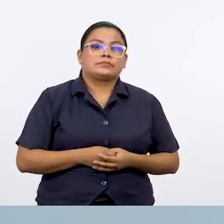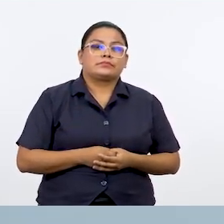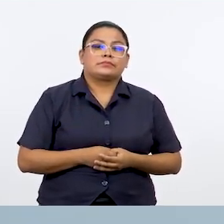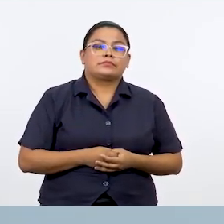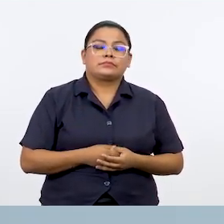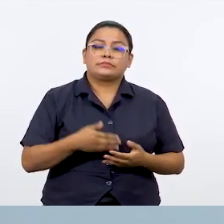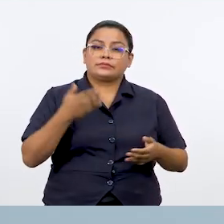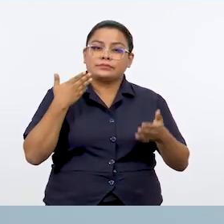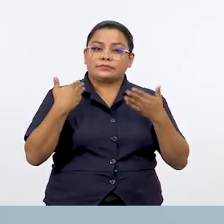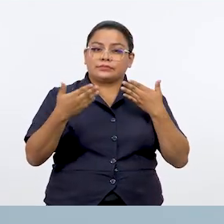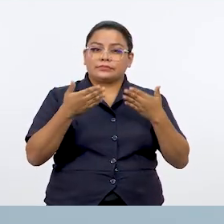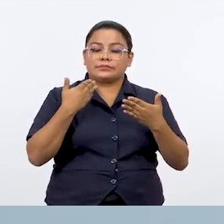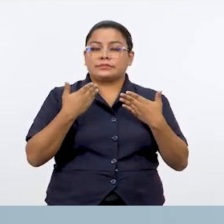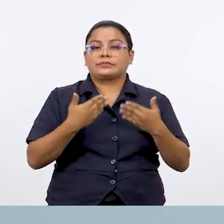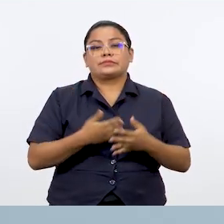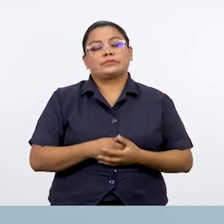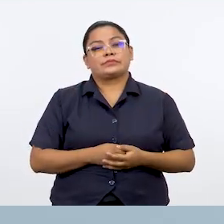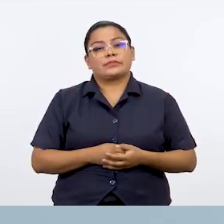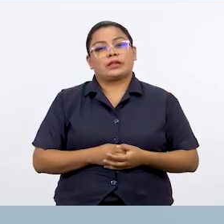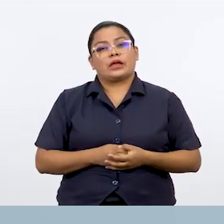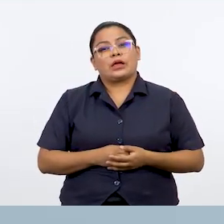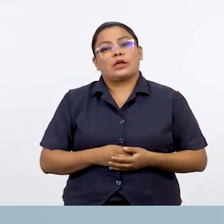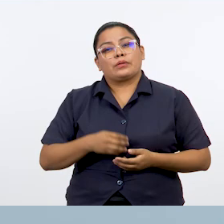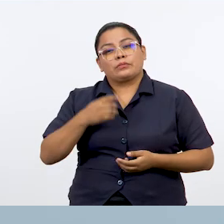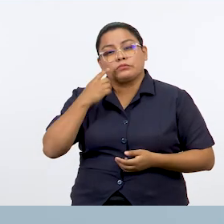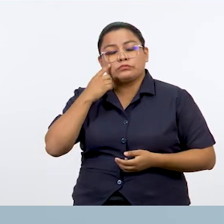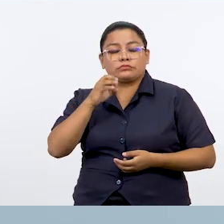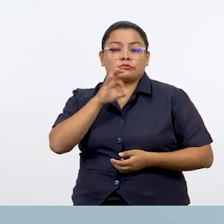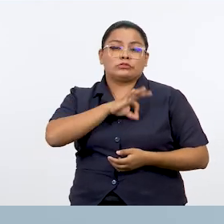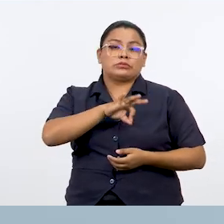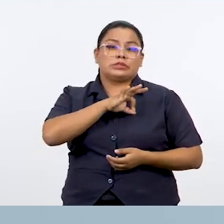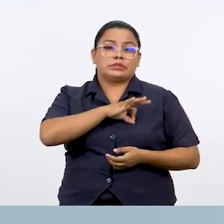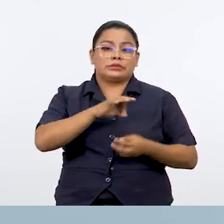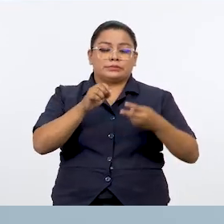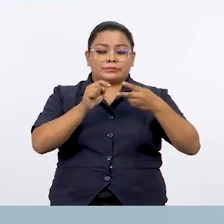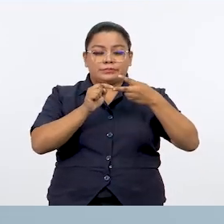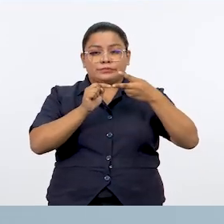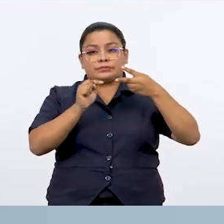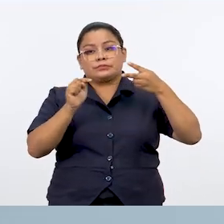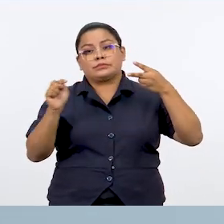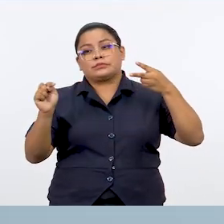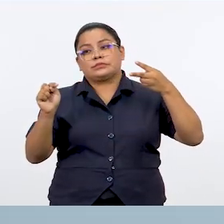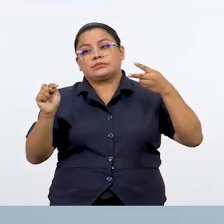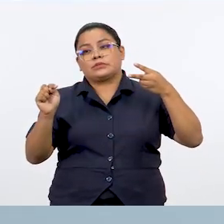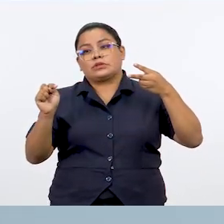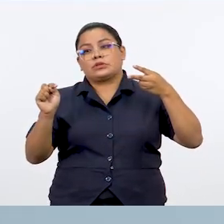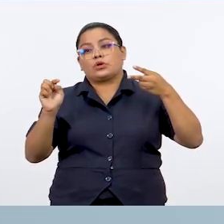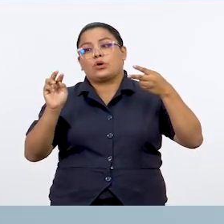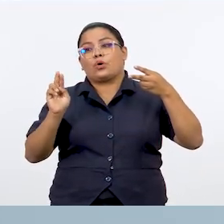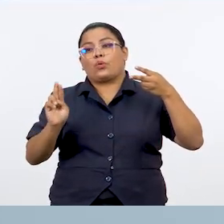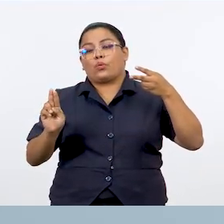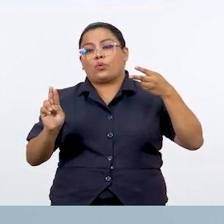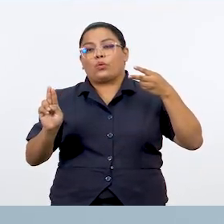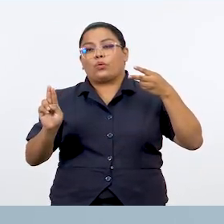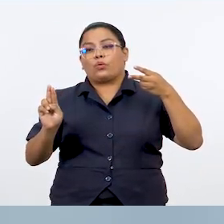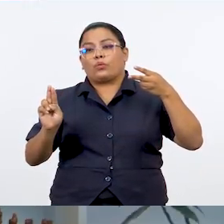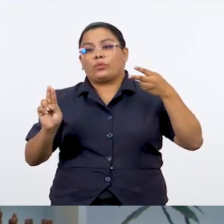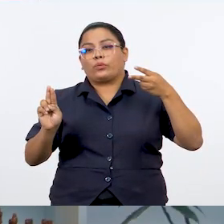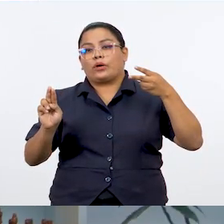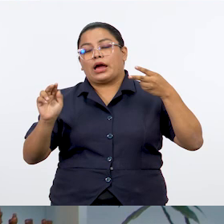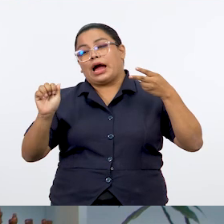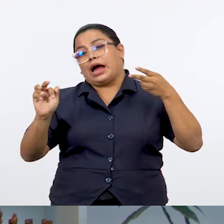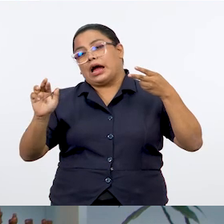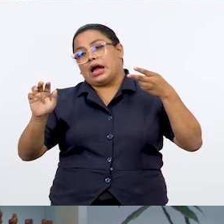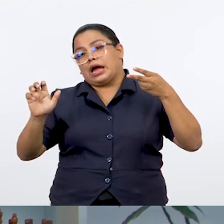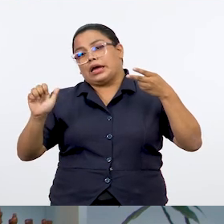Como mencionó Alejandra en el caso anterior, nos conviene colocar en la línea de abajo las unidades correspondientes al